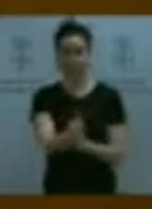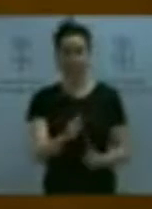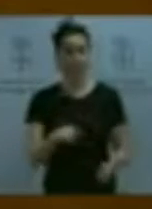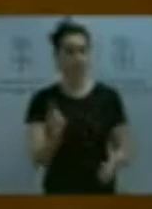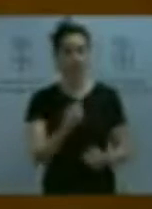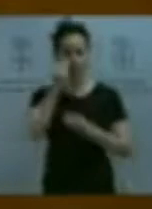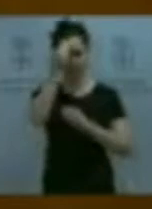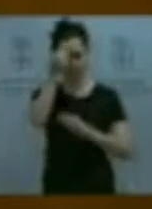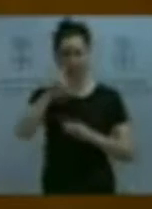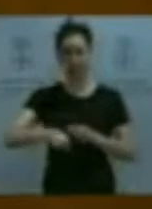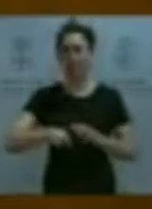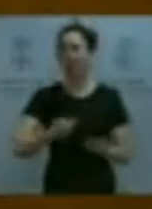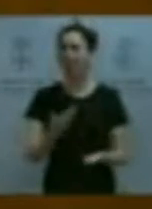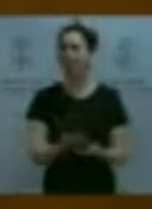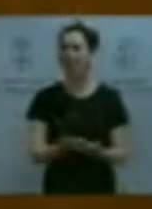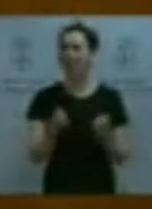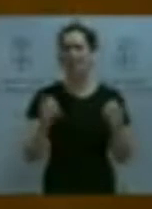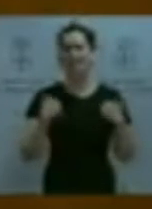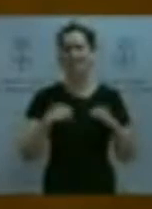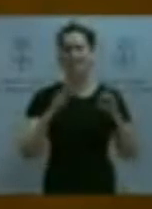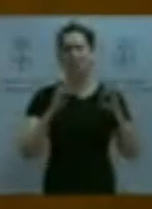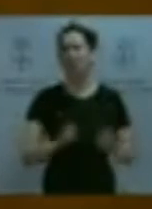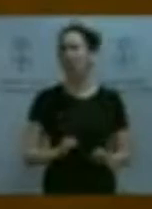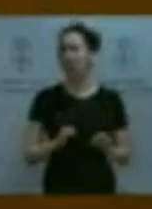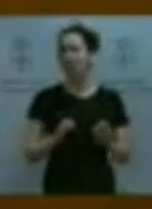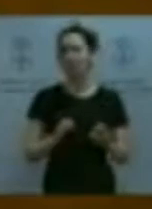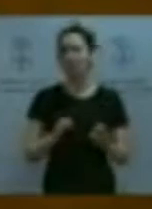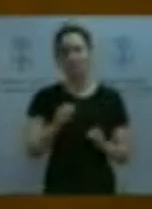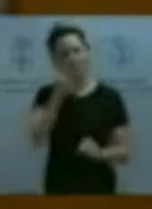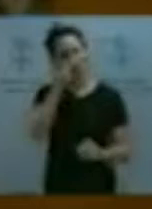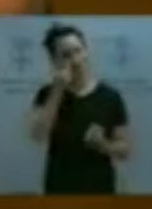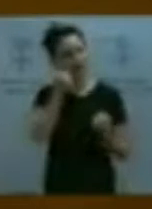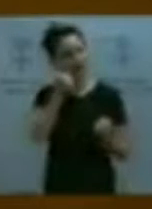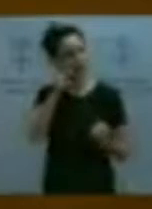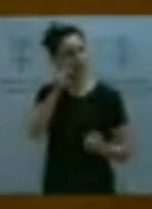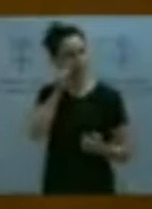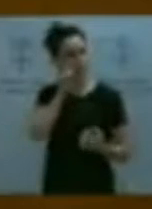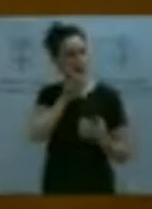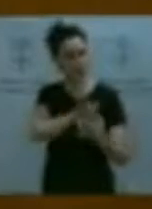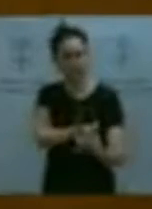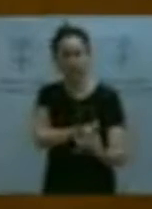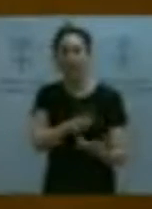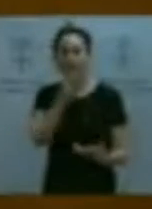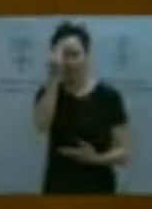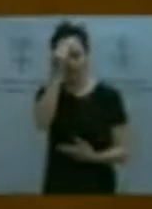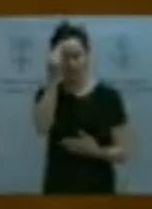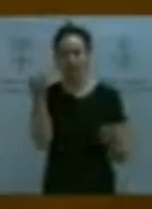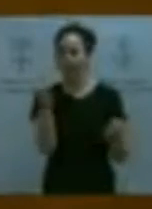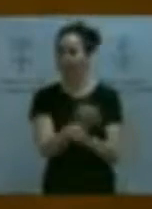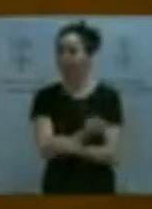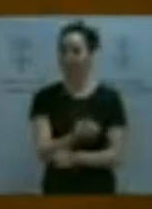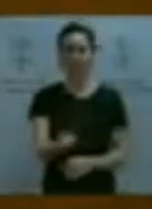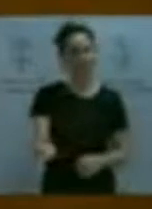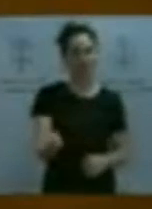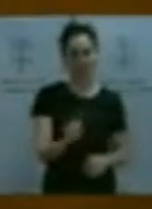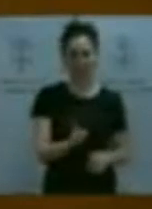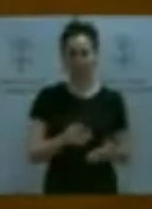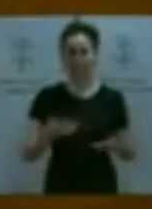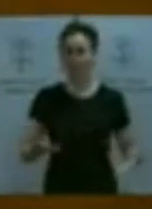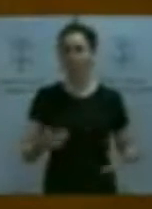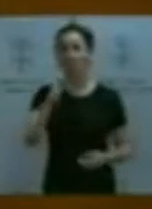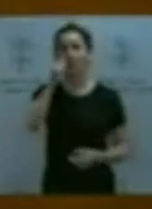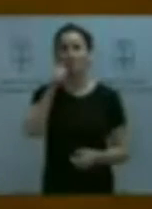que le interesa mucho y creemos que no estamos equivocados. Todavía aquí, en Oviedo, en este foro de turismo sostenible, pues